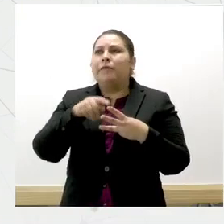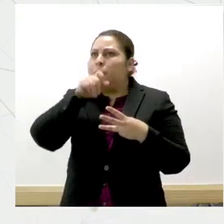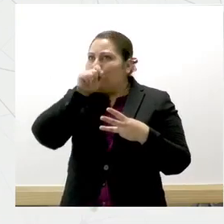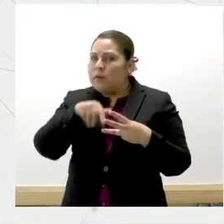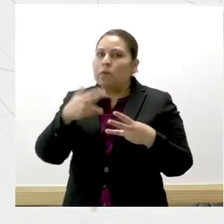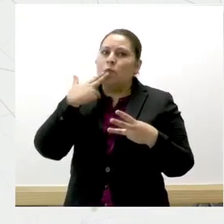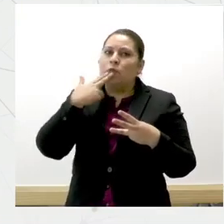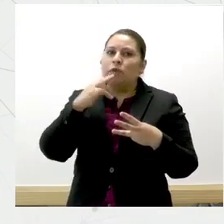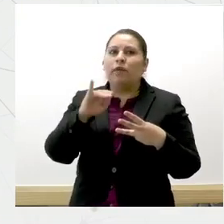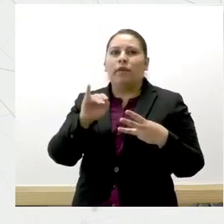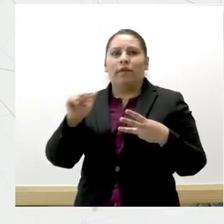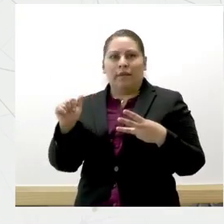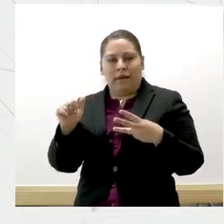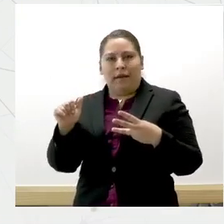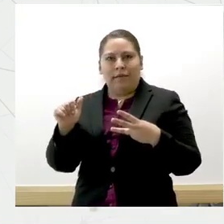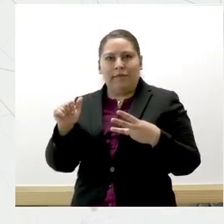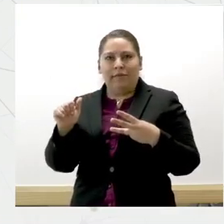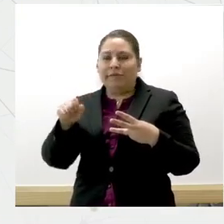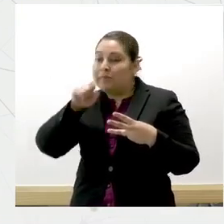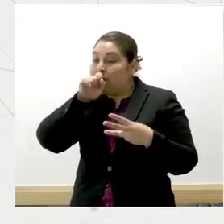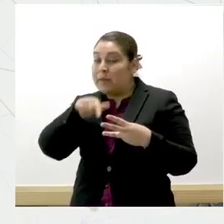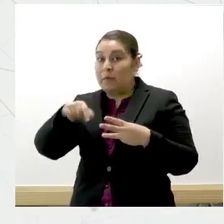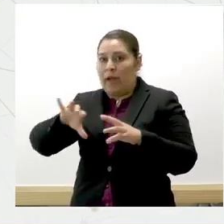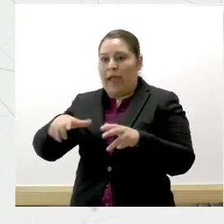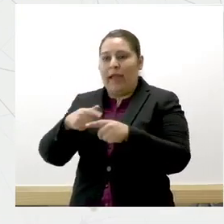inteligencia artificial, ¿no?, con el que se pretende